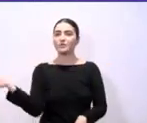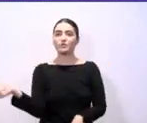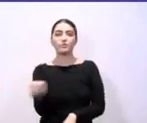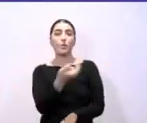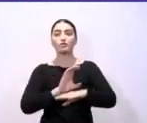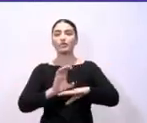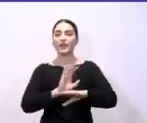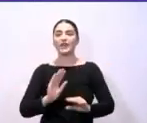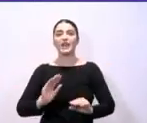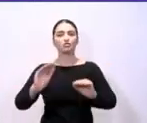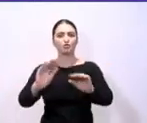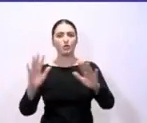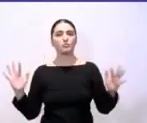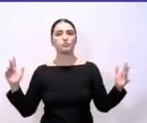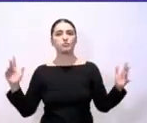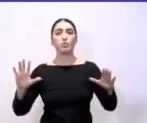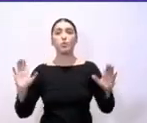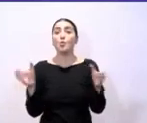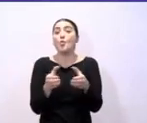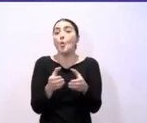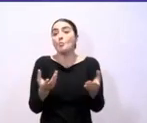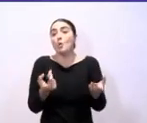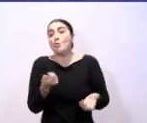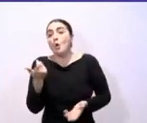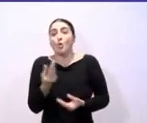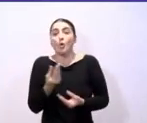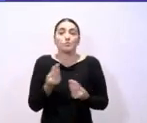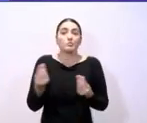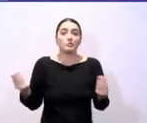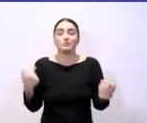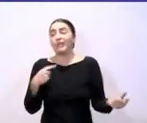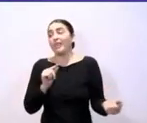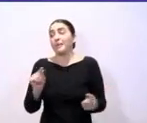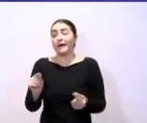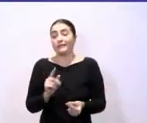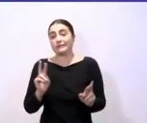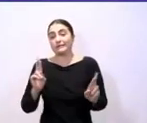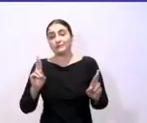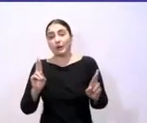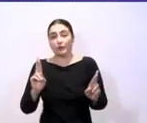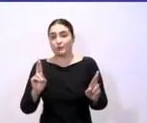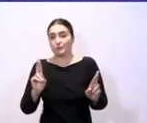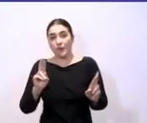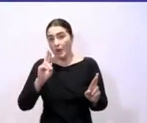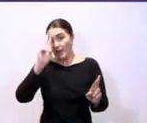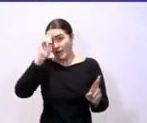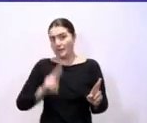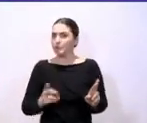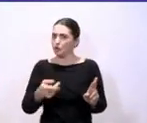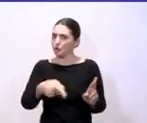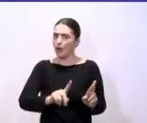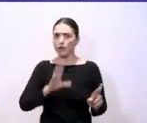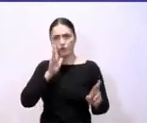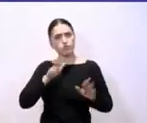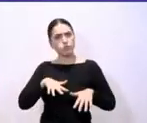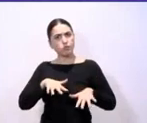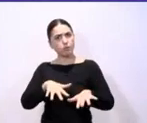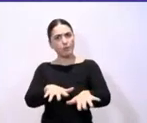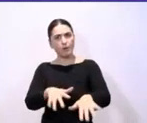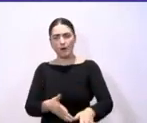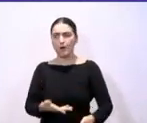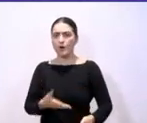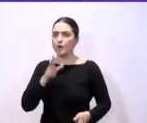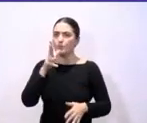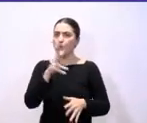consejería. Serían pocos o muchos, ya empezarán por ese debate. Esperemos que hoy tampoco les faltemos al respeto a la gente que se moviliza defendiendo